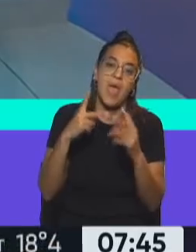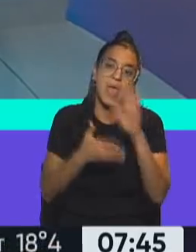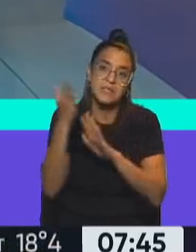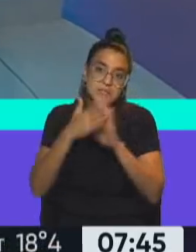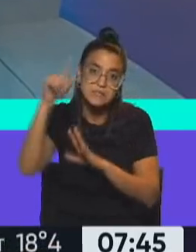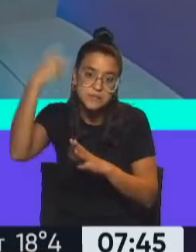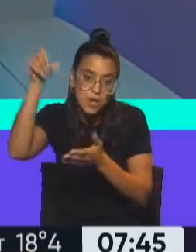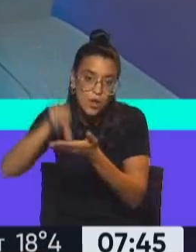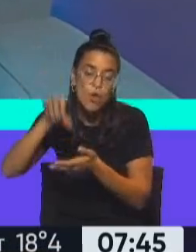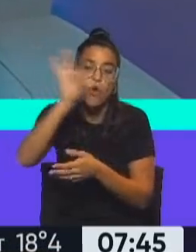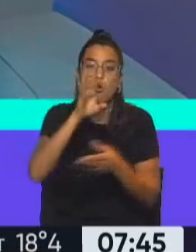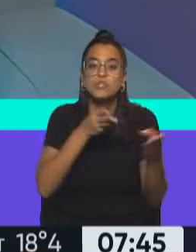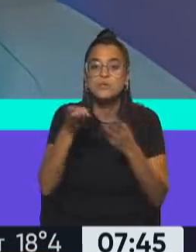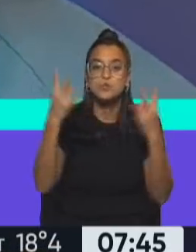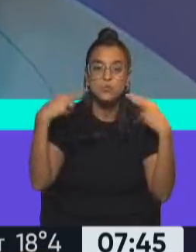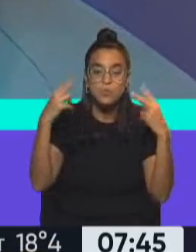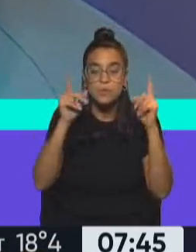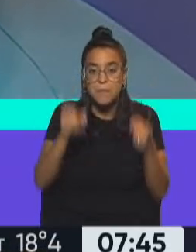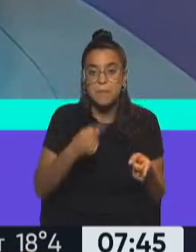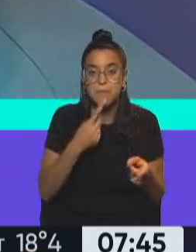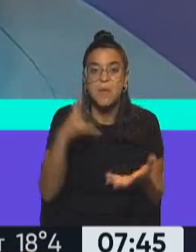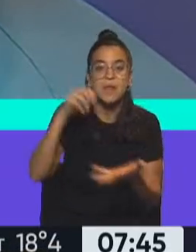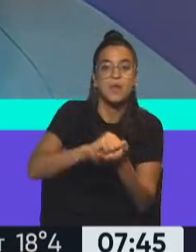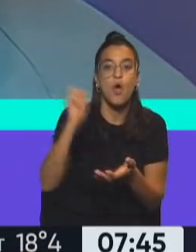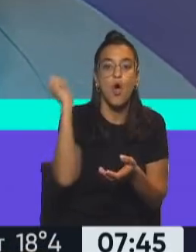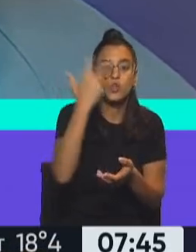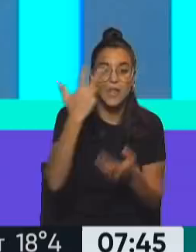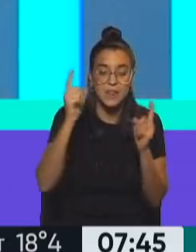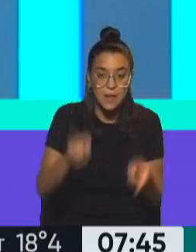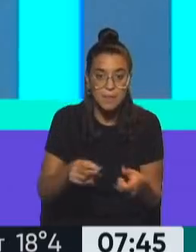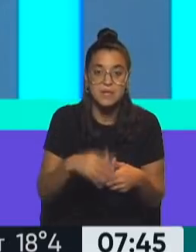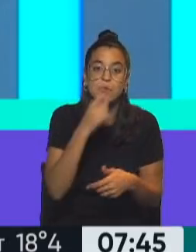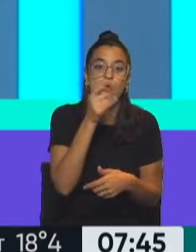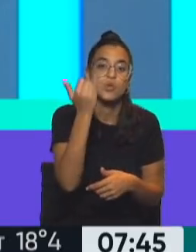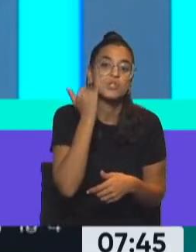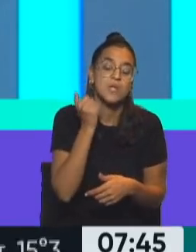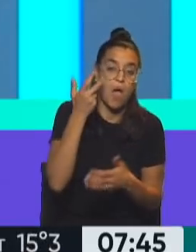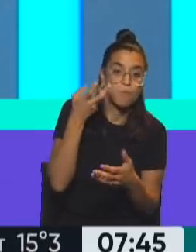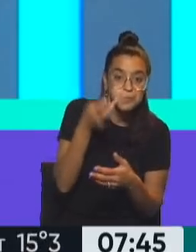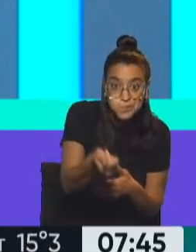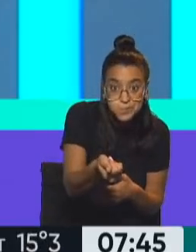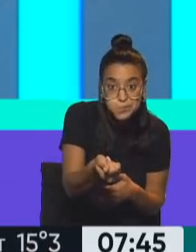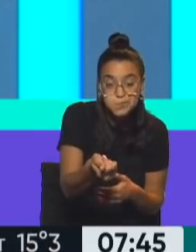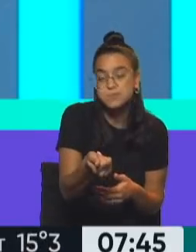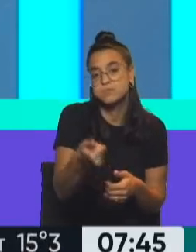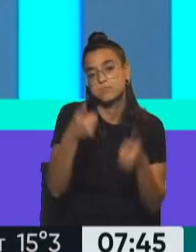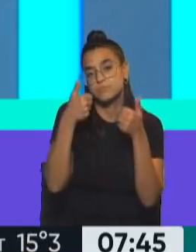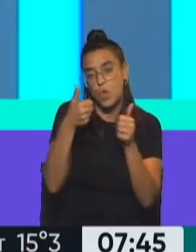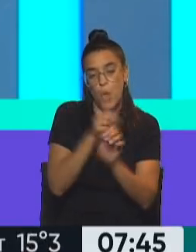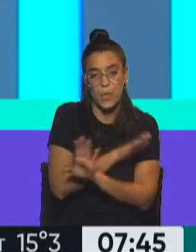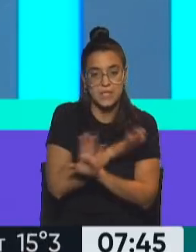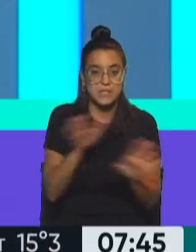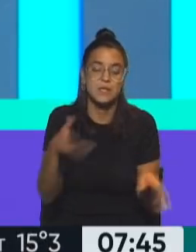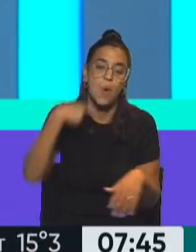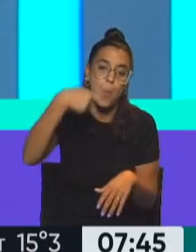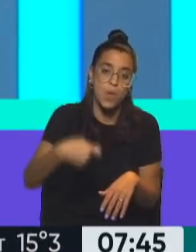exterior un servicio turístico como puede ser justamente también la reserva del hotel claro sí sí bolsa hiciste la compra está todo bien te van a